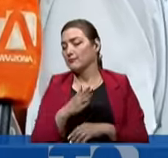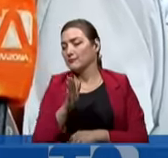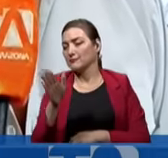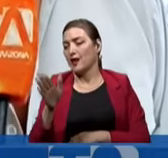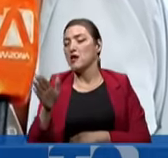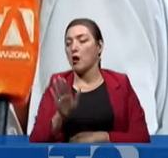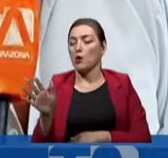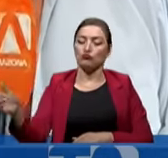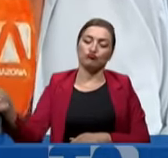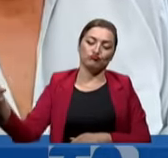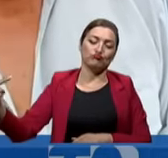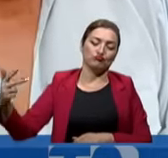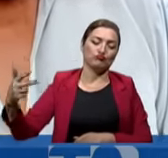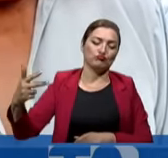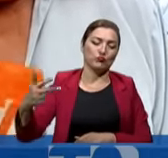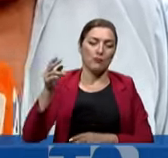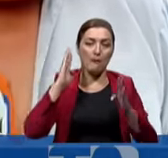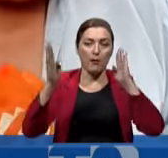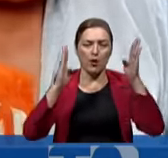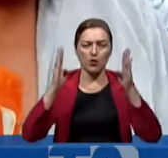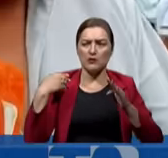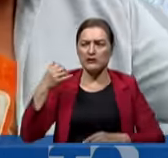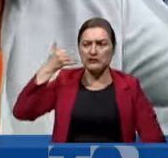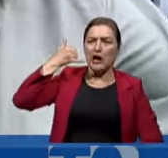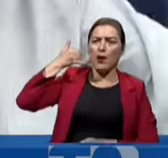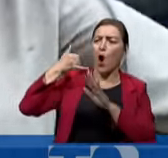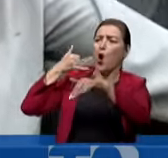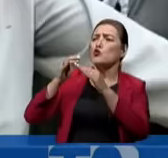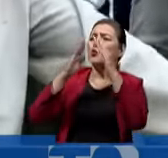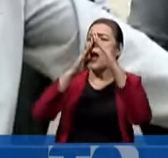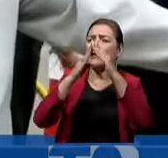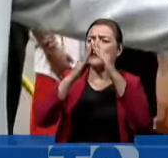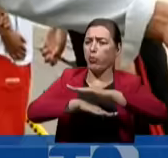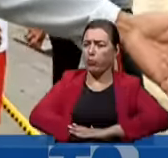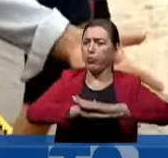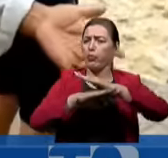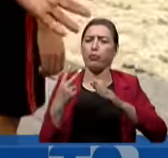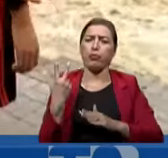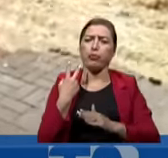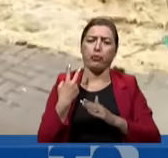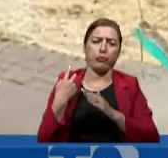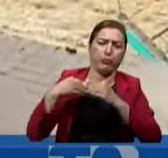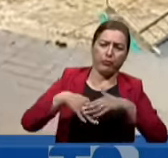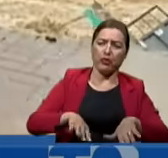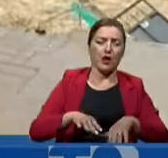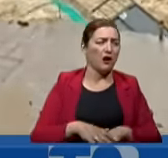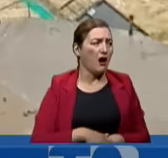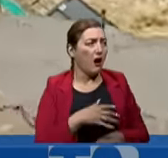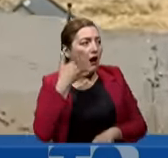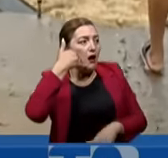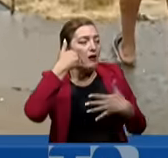bien elevado. Aquí estaba la vivienda, ¿no? Sí, aquí en el sector era mi vivienda, en esta partita era mi